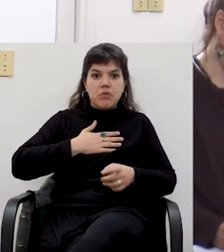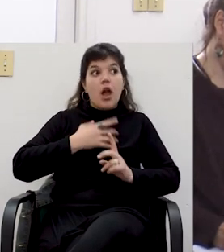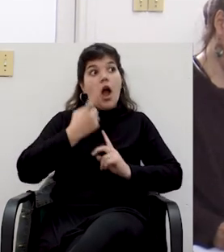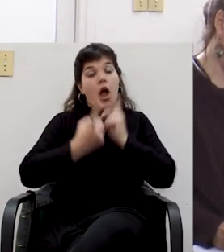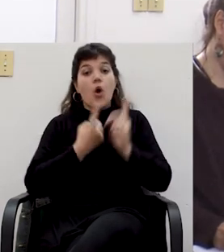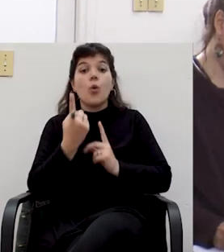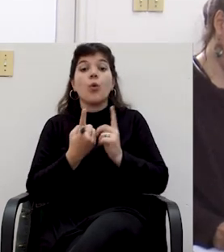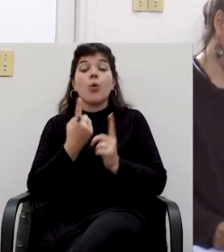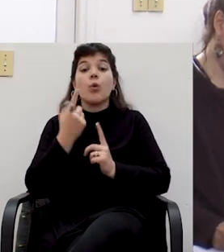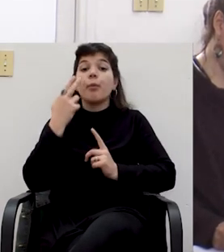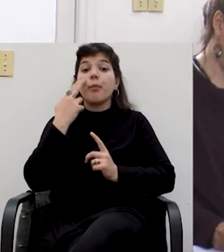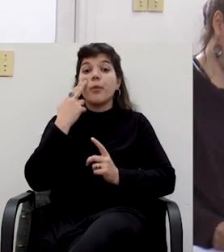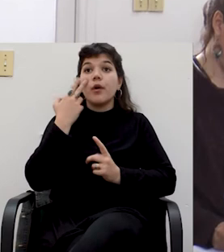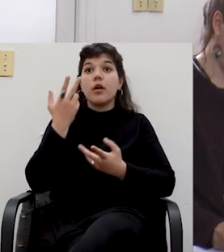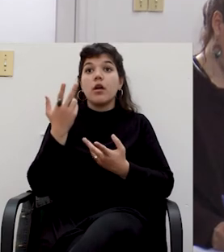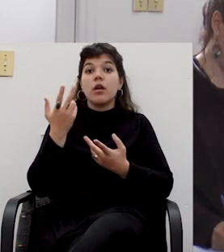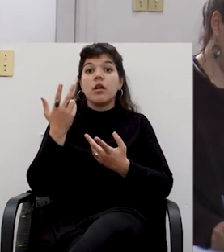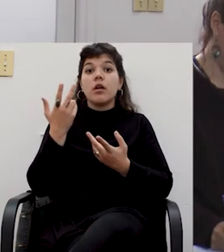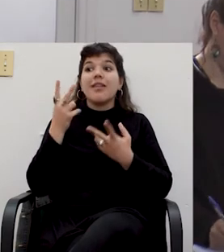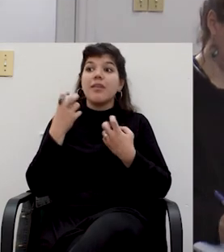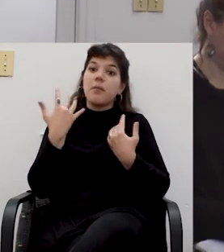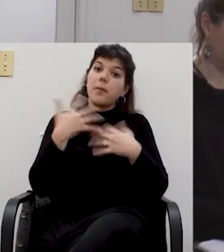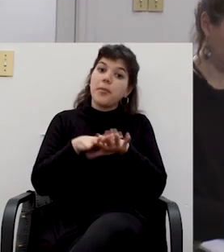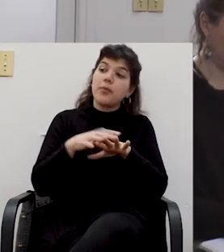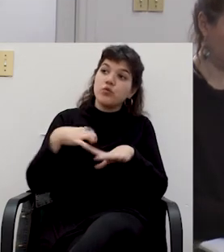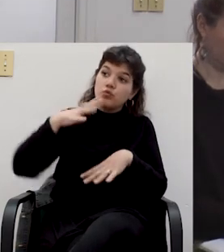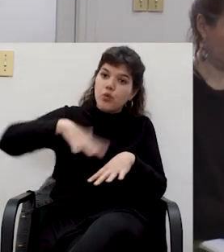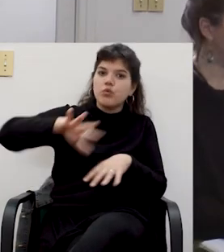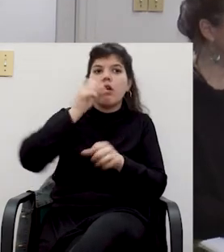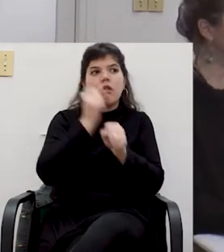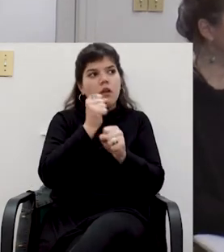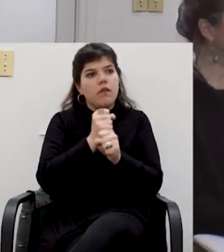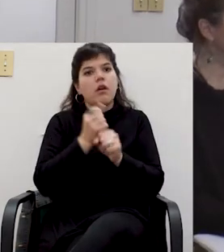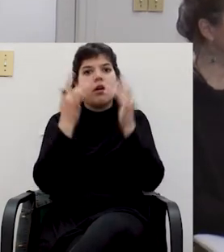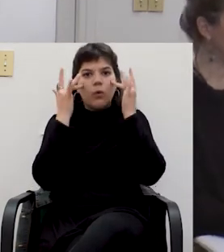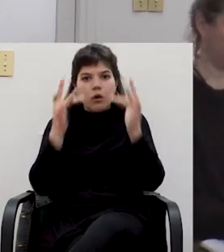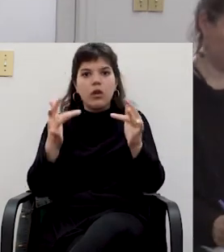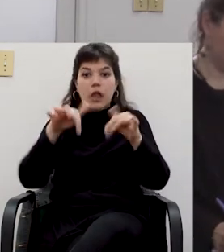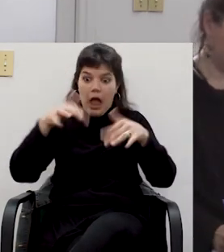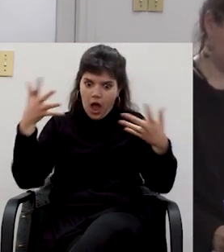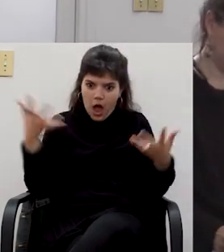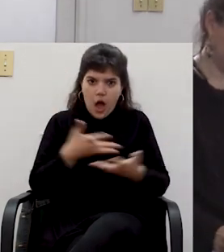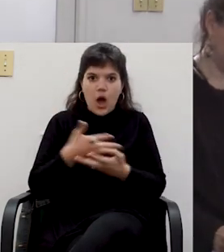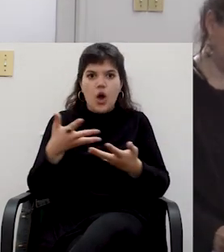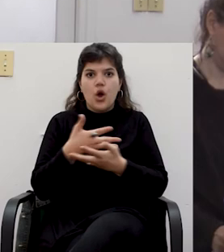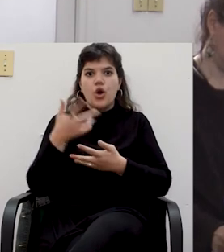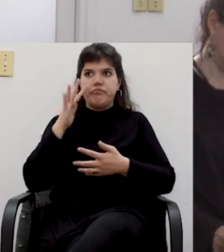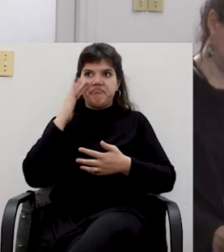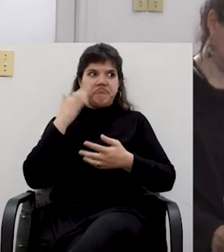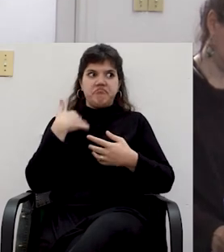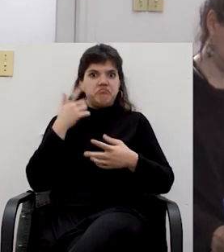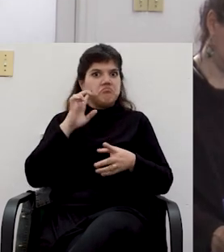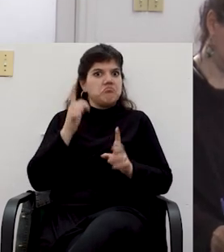problemas de inclusión social, laboral, educativa, que hoy la UDELAR reconoce y que